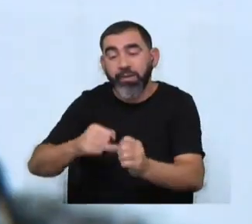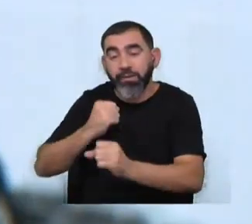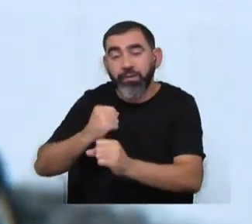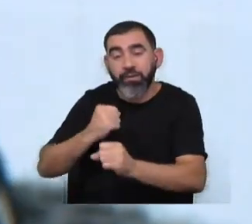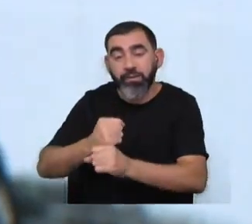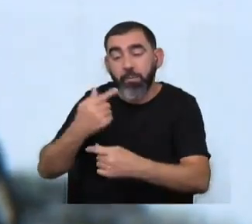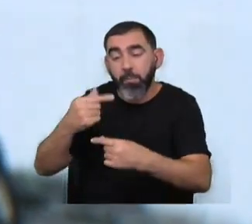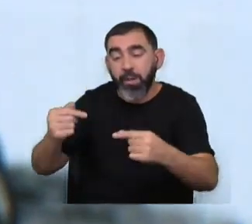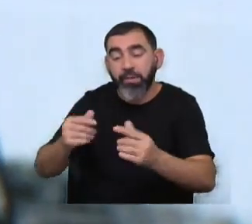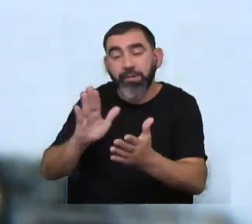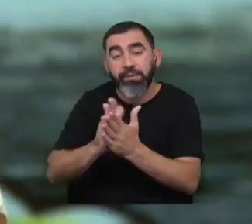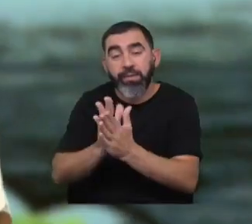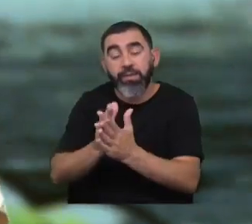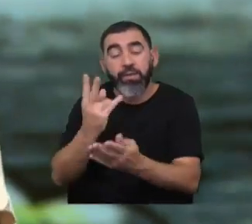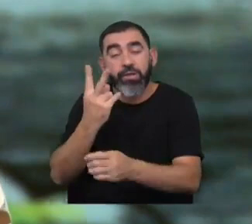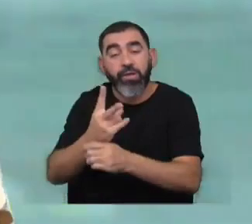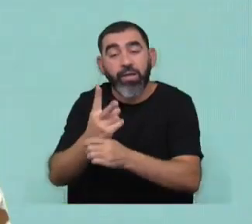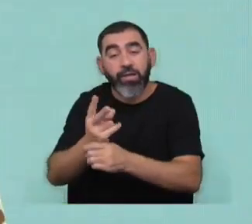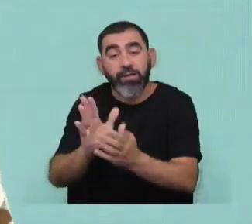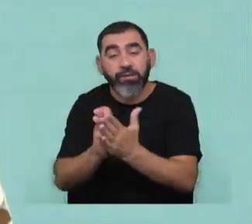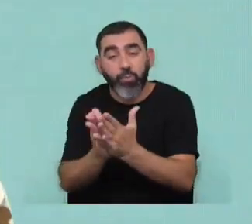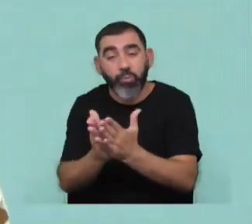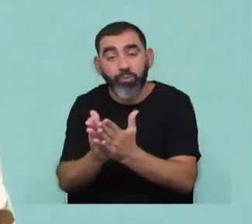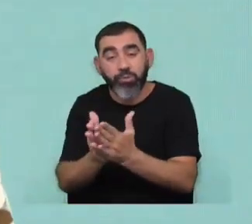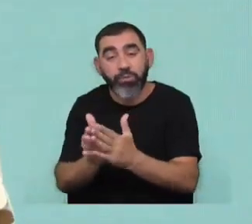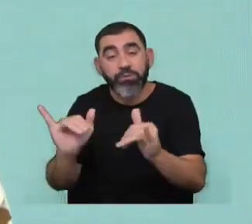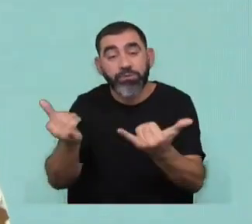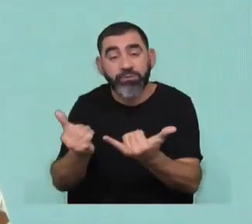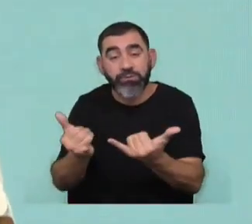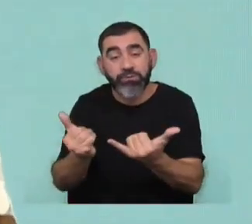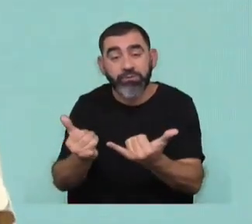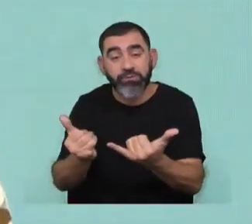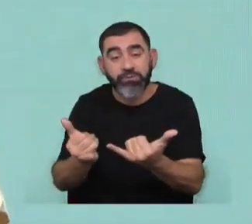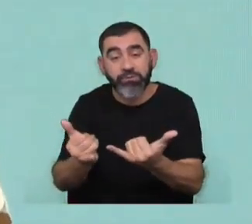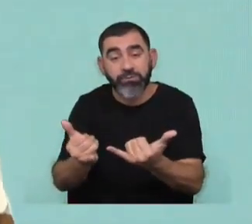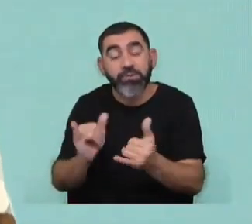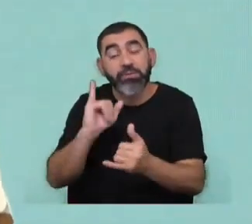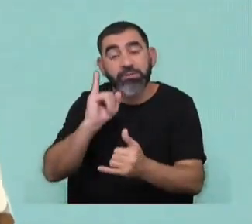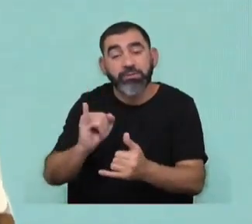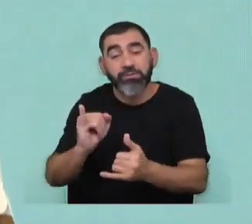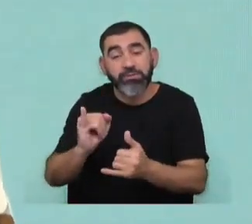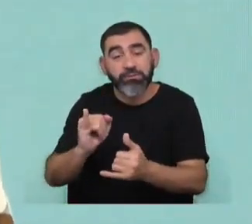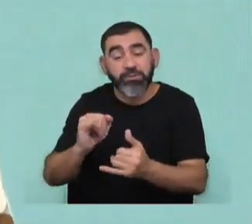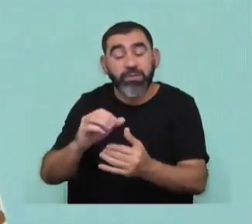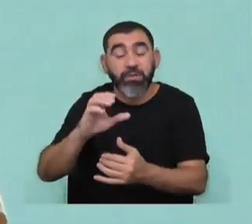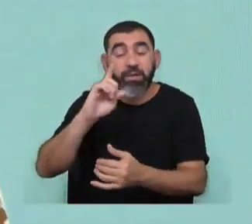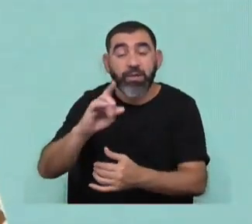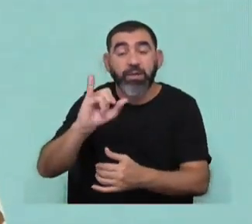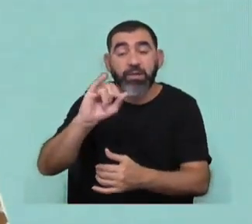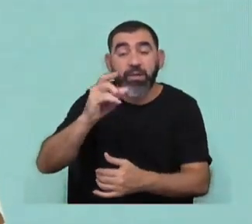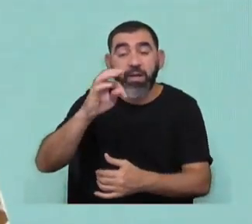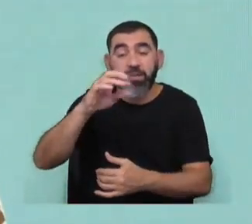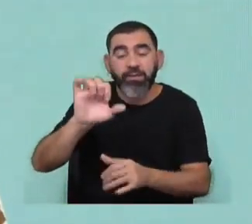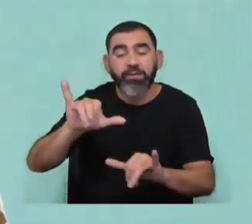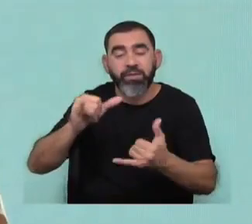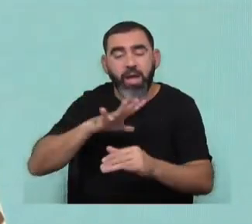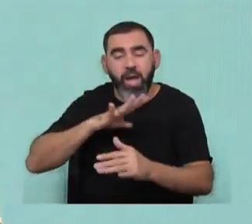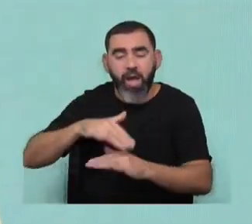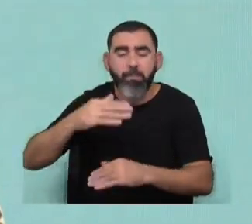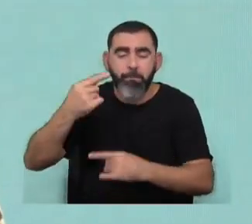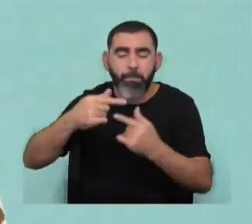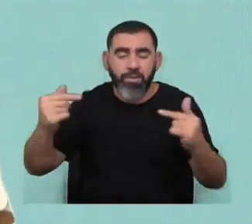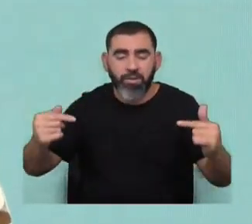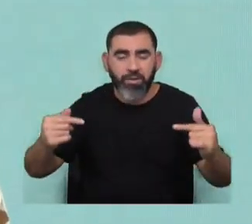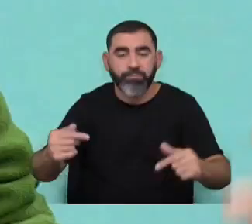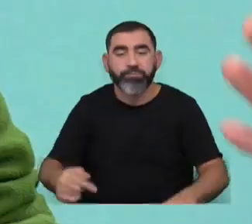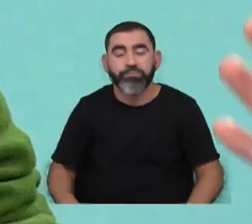generen material para el tomo 2. Y ya en realidad, como esto se acompaña con Gigantes también, Claro. hay material ya desarrollado en Gigantes que...